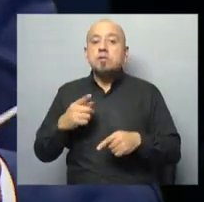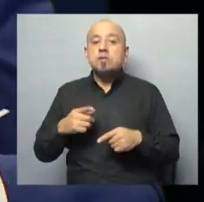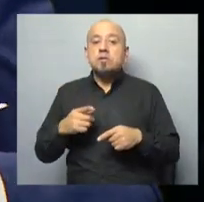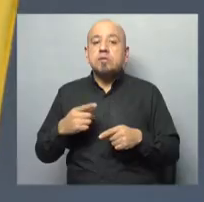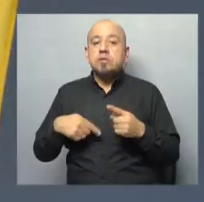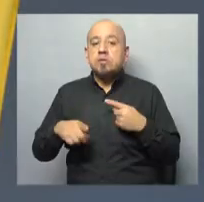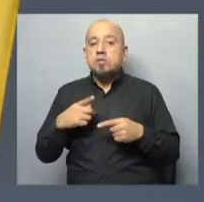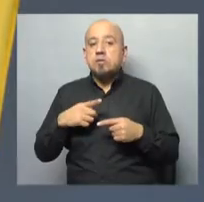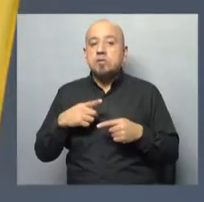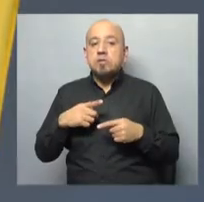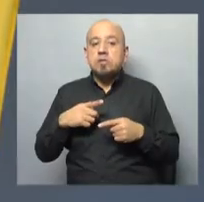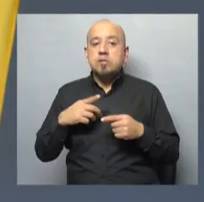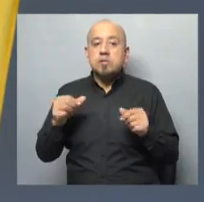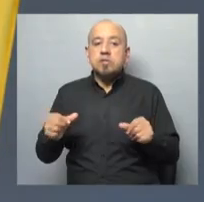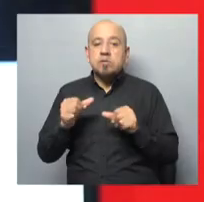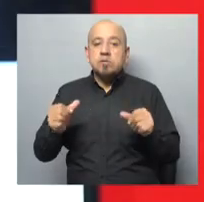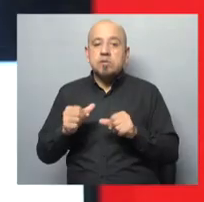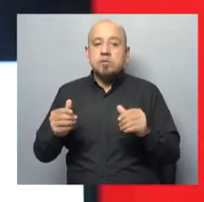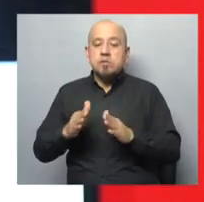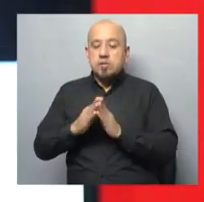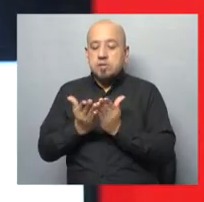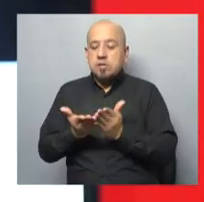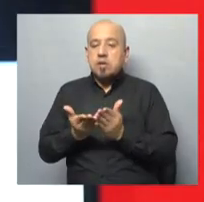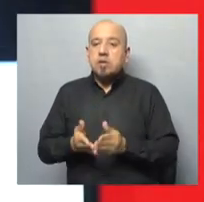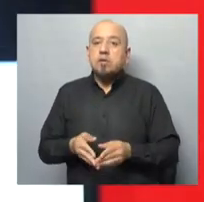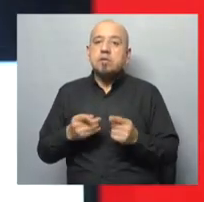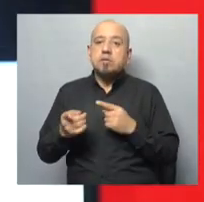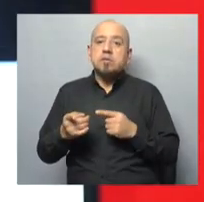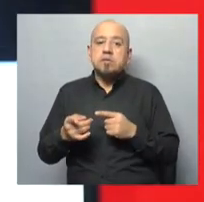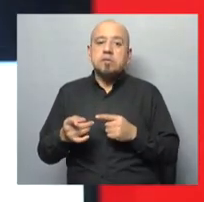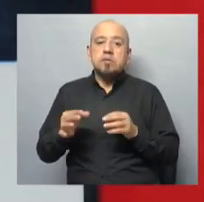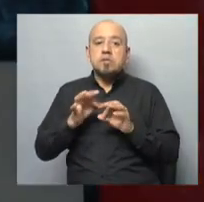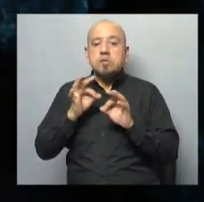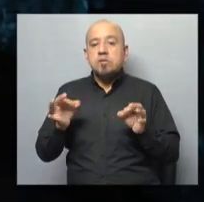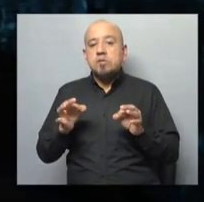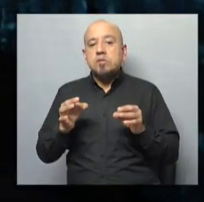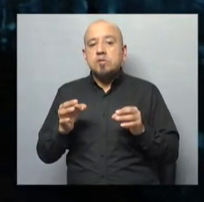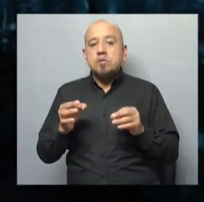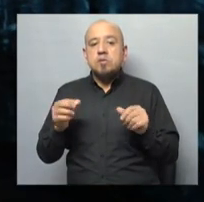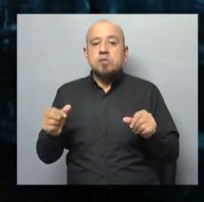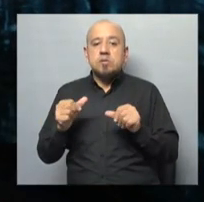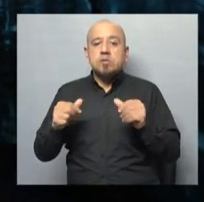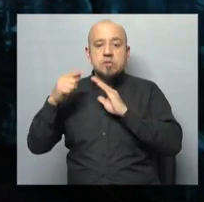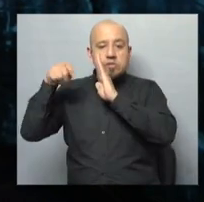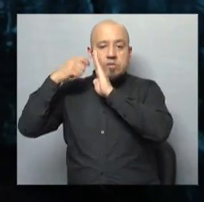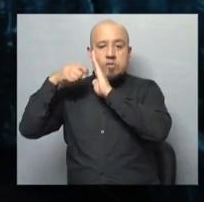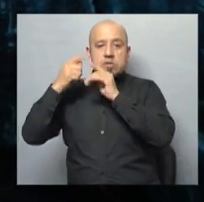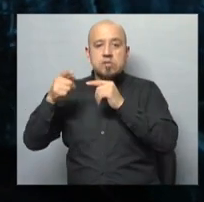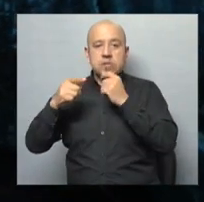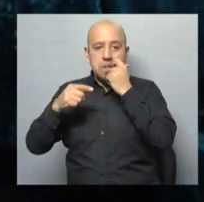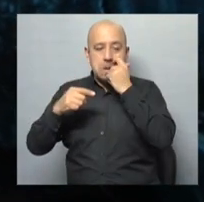recorrer páginas de diario viendo esa película que pues te llevan o te llevaron o no sea cinemateca y